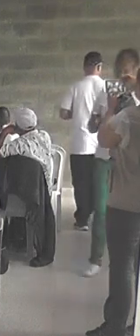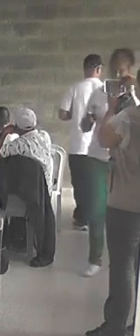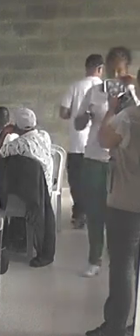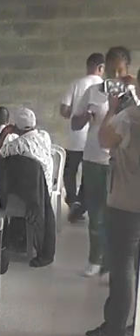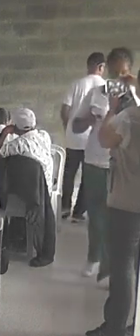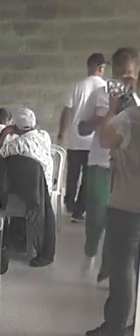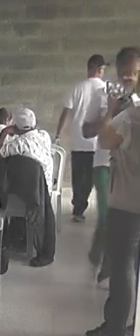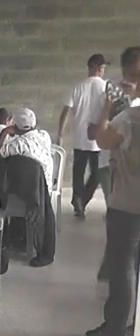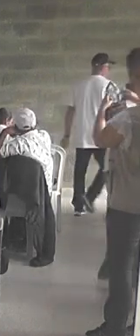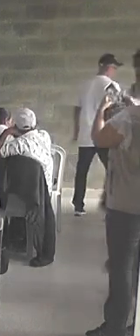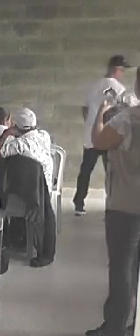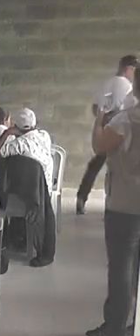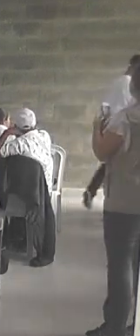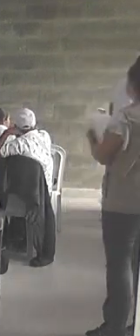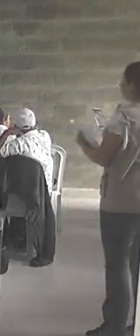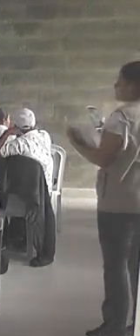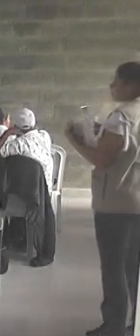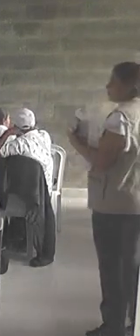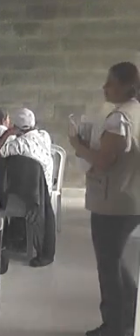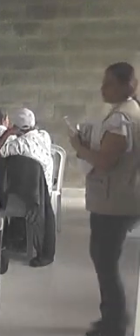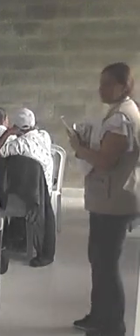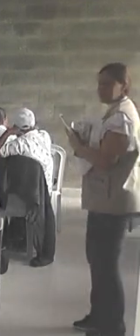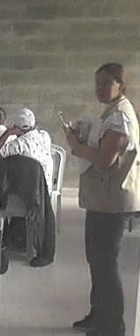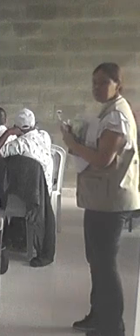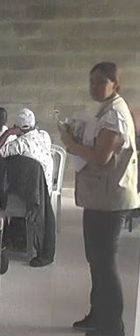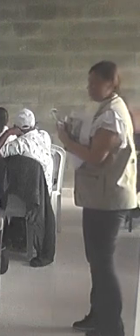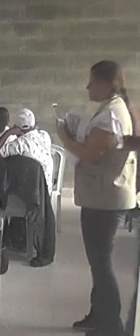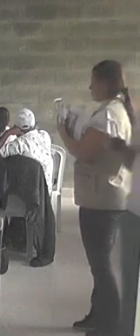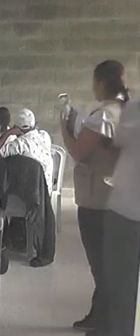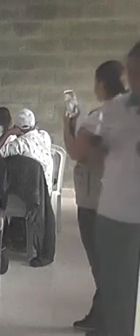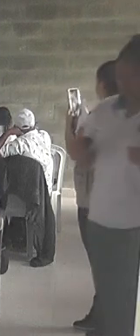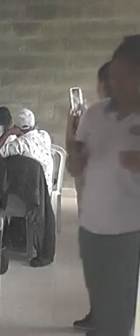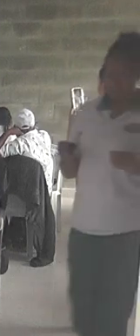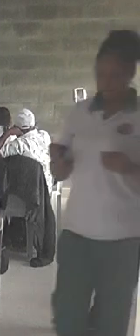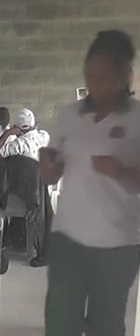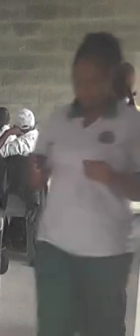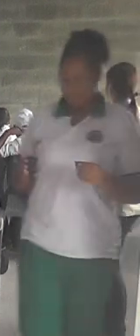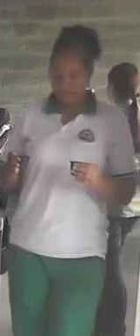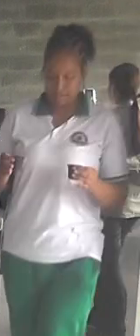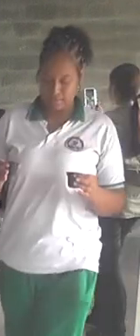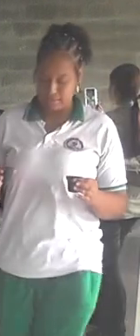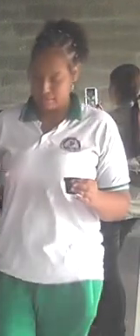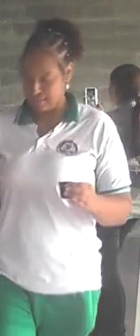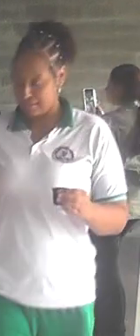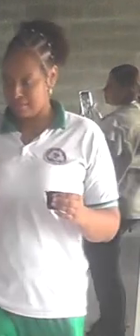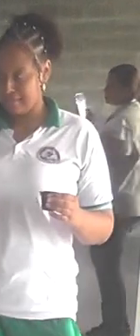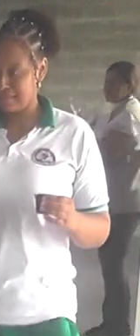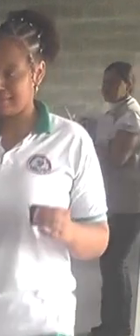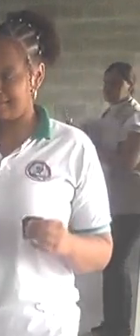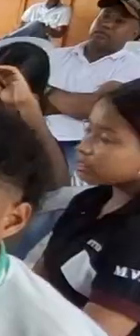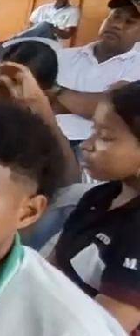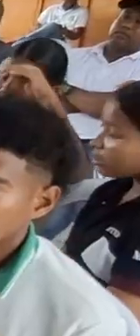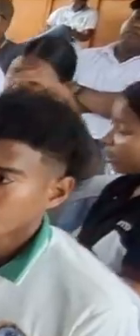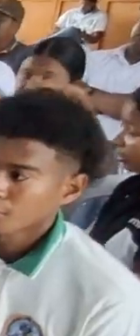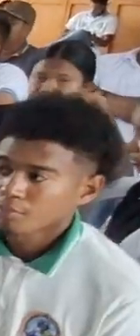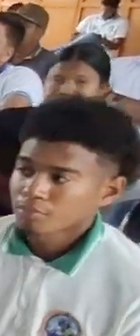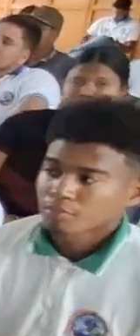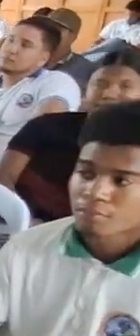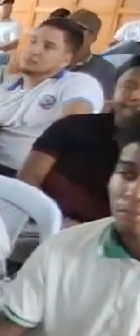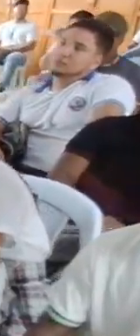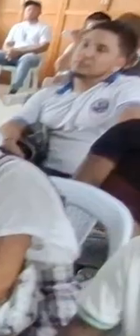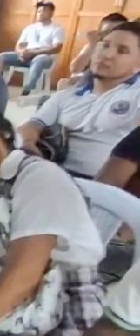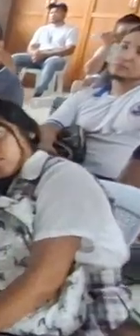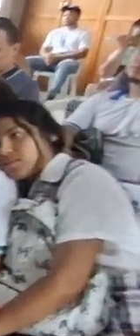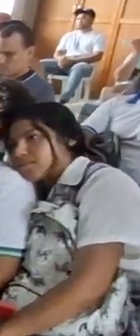inscribo al SENA, empezar a mirar qué universidad voy a escoger, cómo me voy a presentar a los programas de becas,